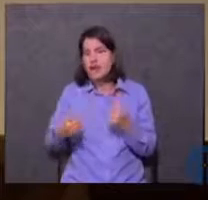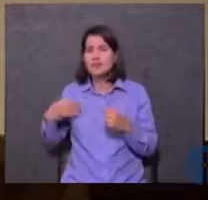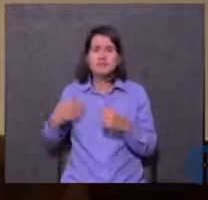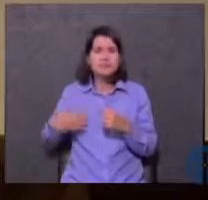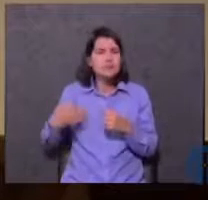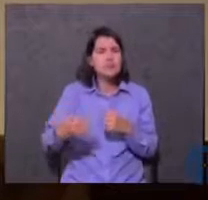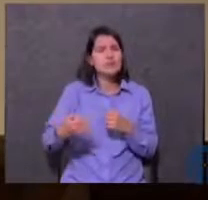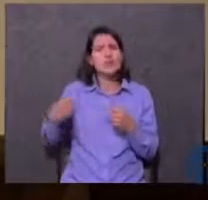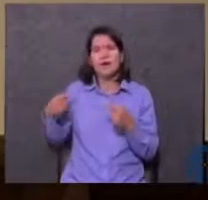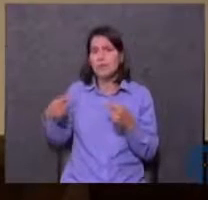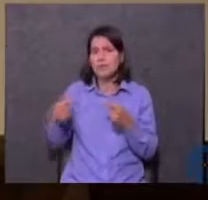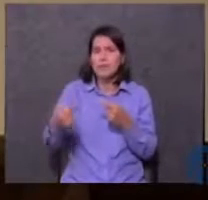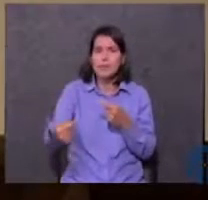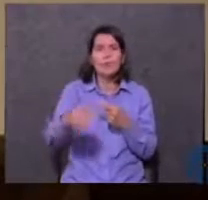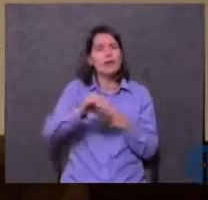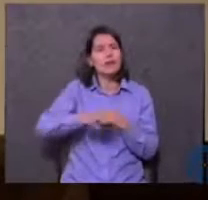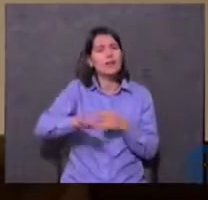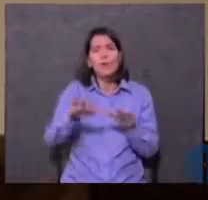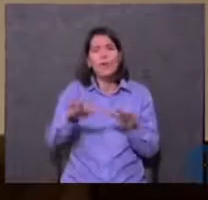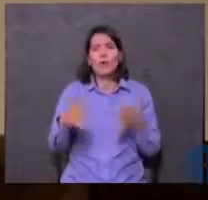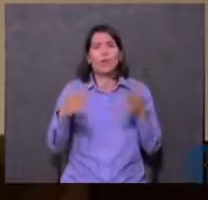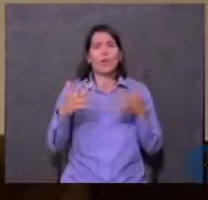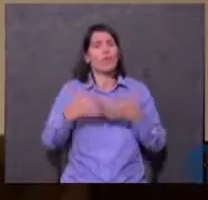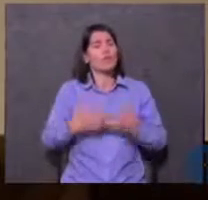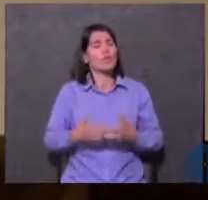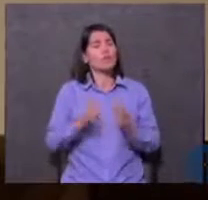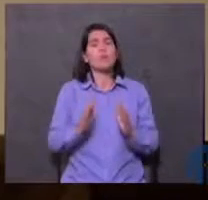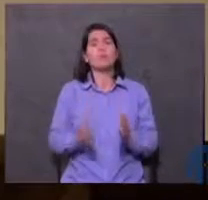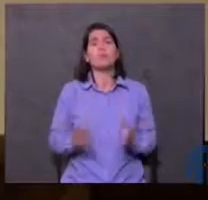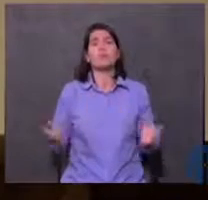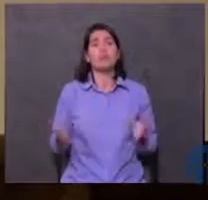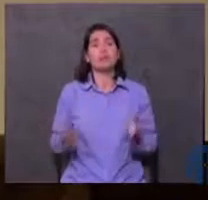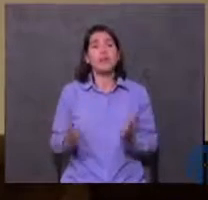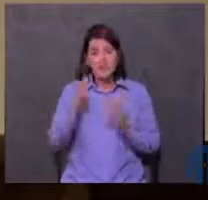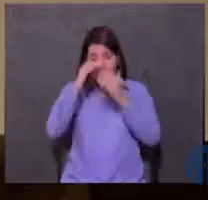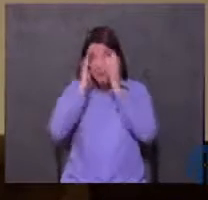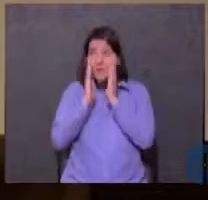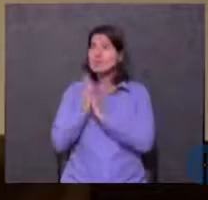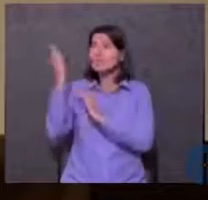días. Non teñamos dúbidas de que Nossa Senhora nos axudará.